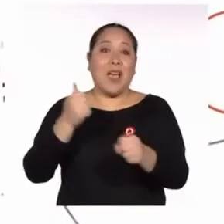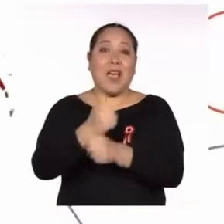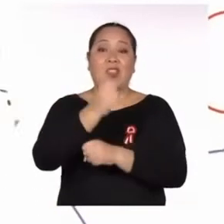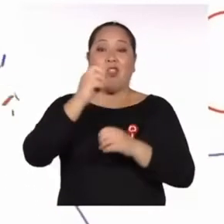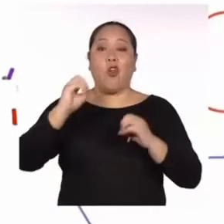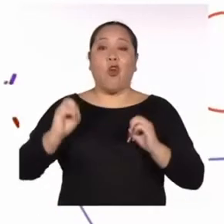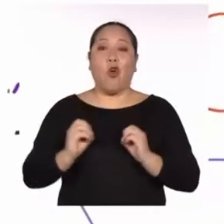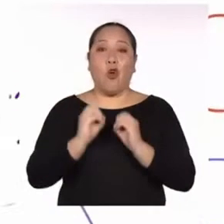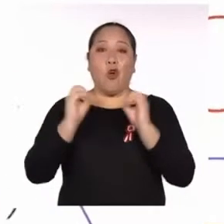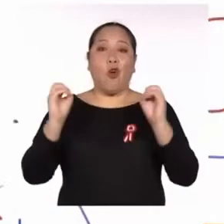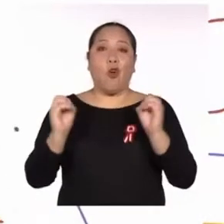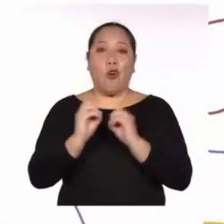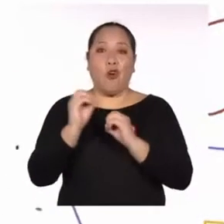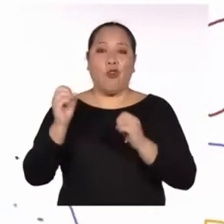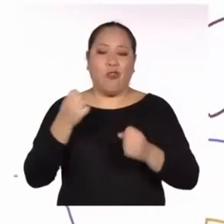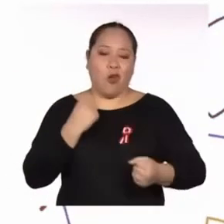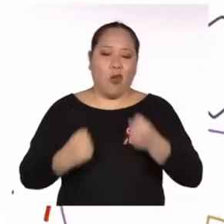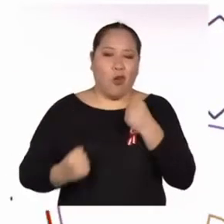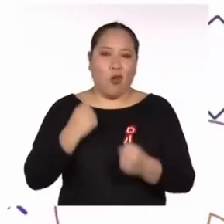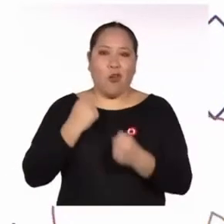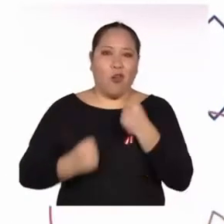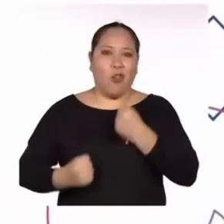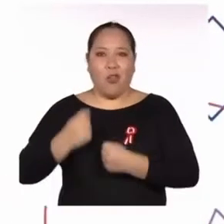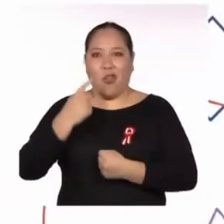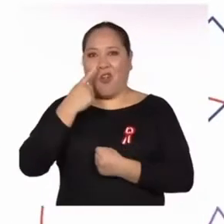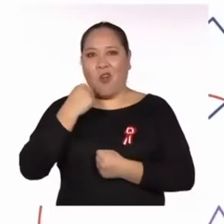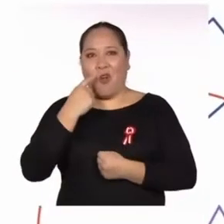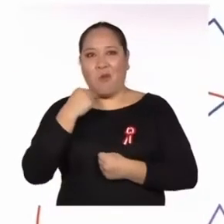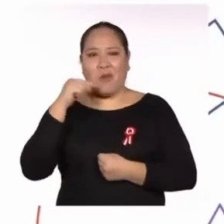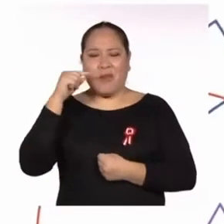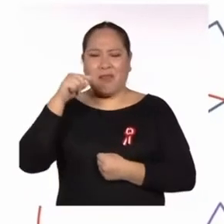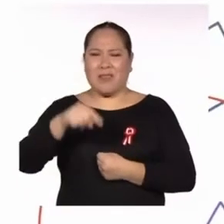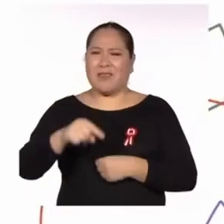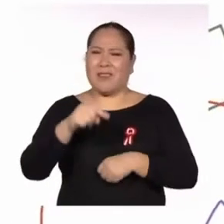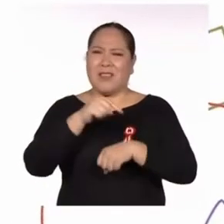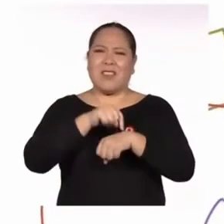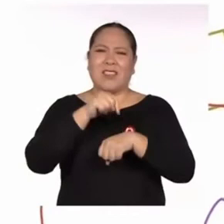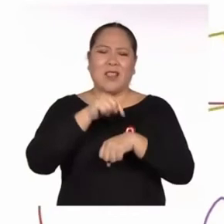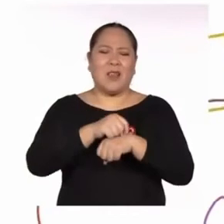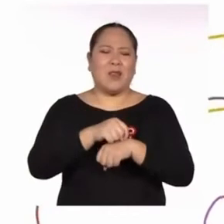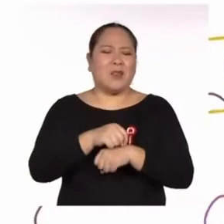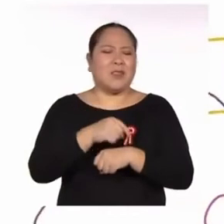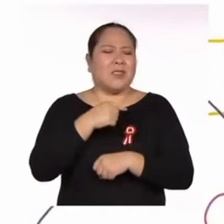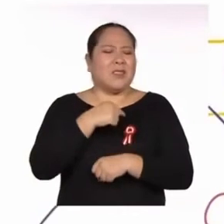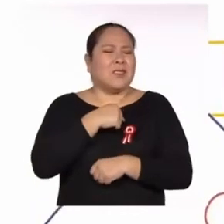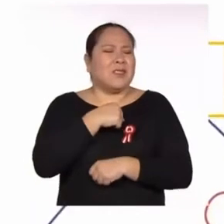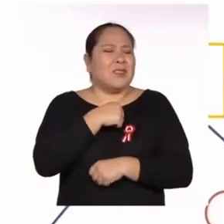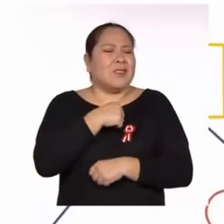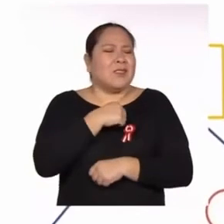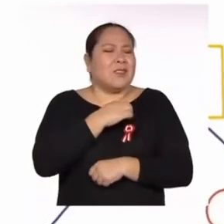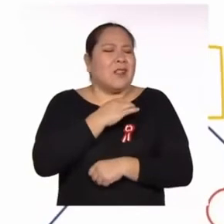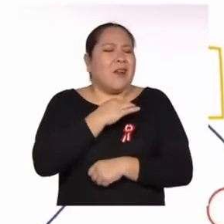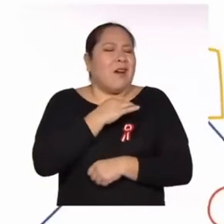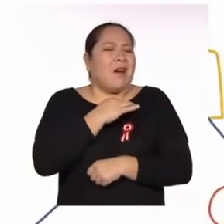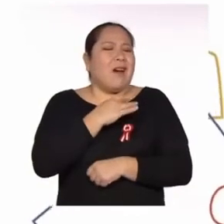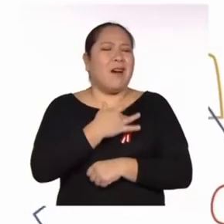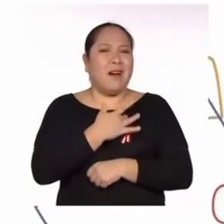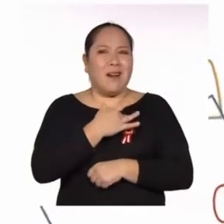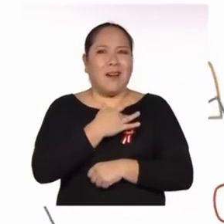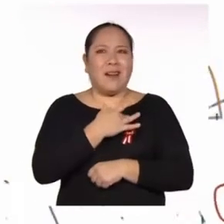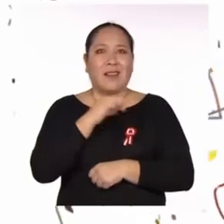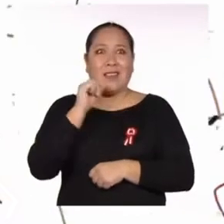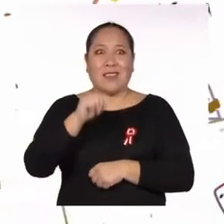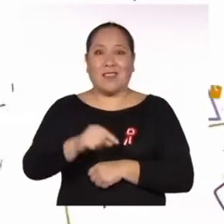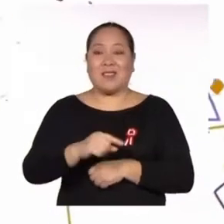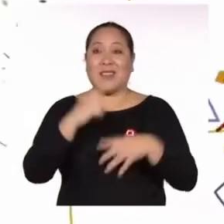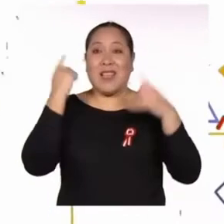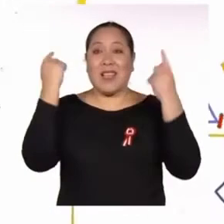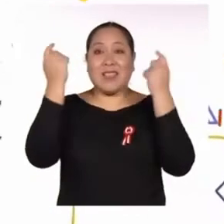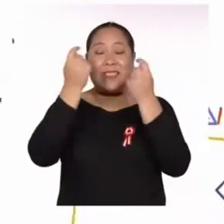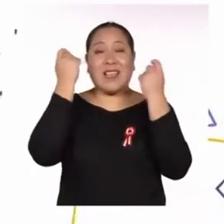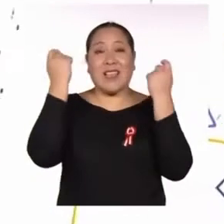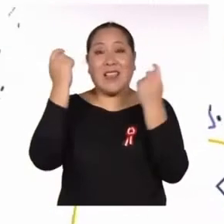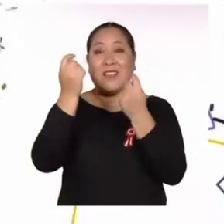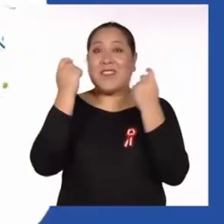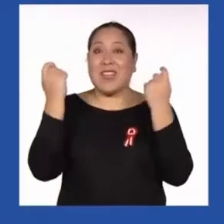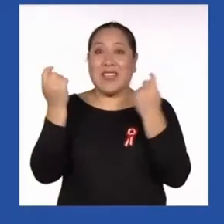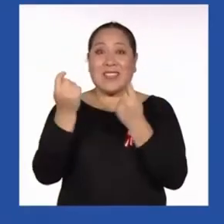momento fue histórico y fue justo por estas fechas fueron unas fiestas patrias